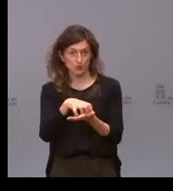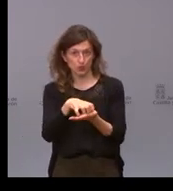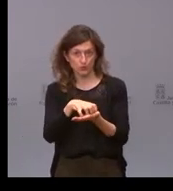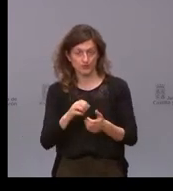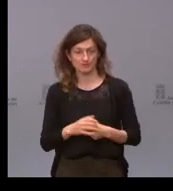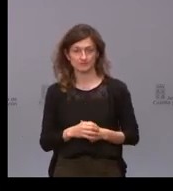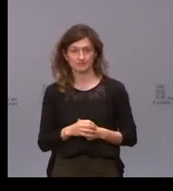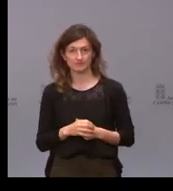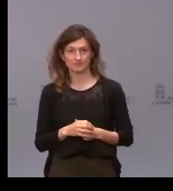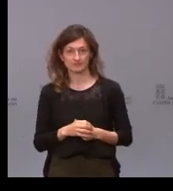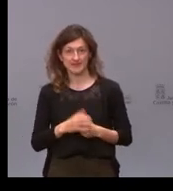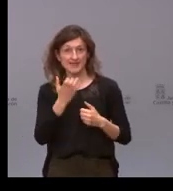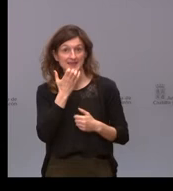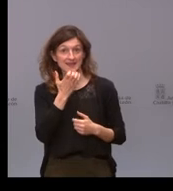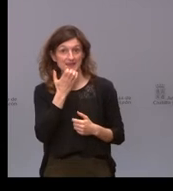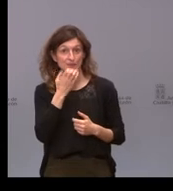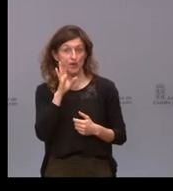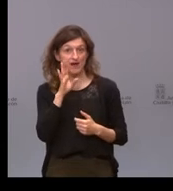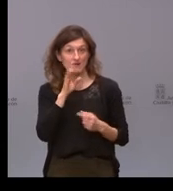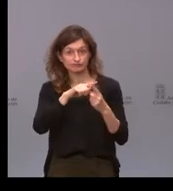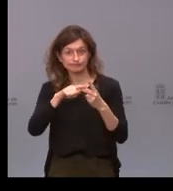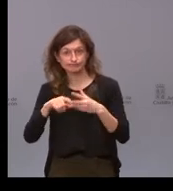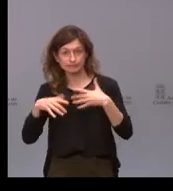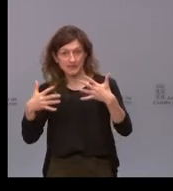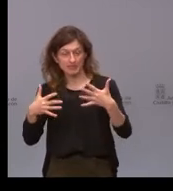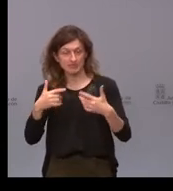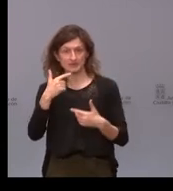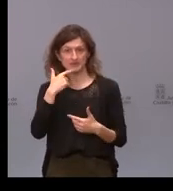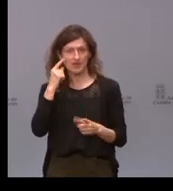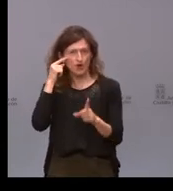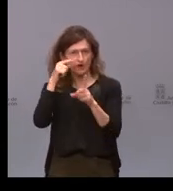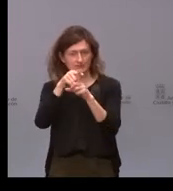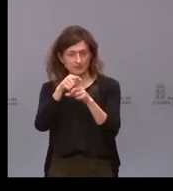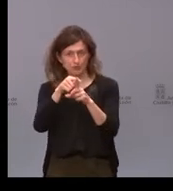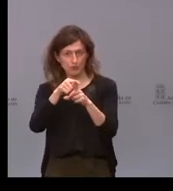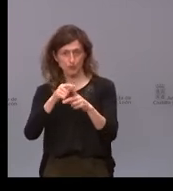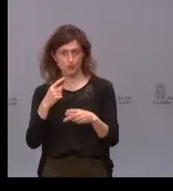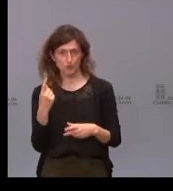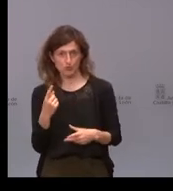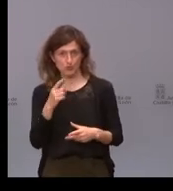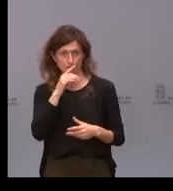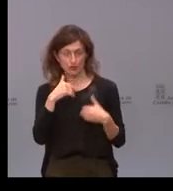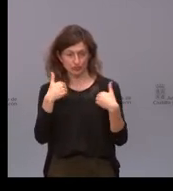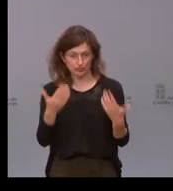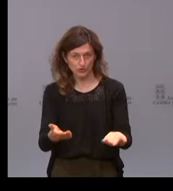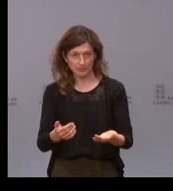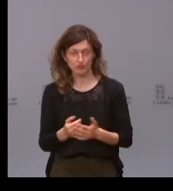todos los ejemplos que se han comentado tenían una finalidad en la donación